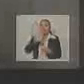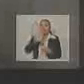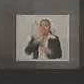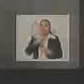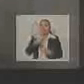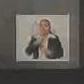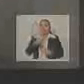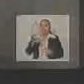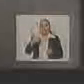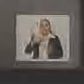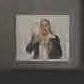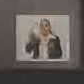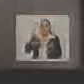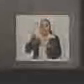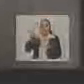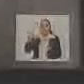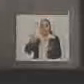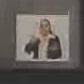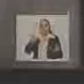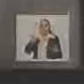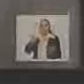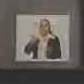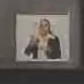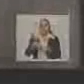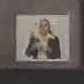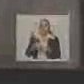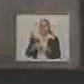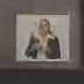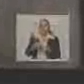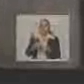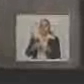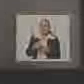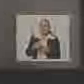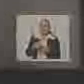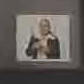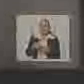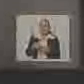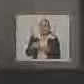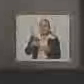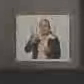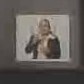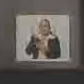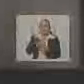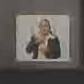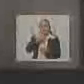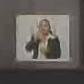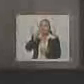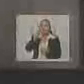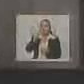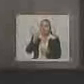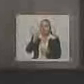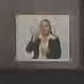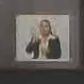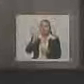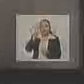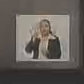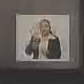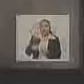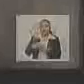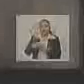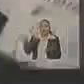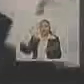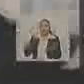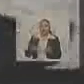en más de una ocasión. Así es que pues se les pregunto quién quiere hacer uso de la palabra. La ha pedido el candidato del PRI y del Partido Verde.